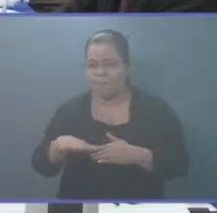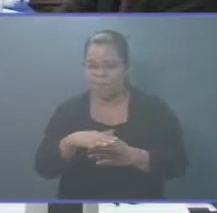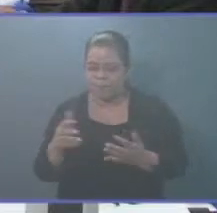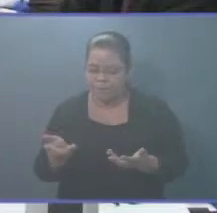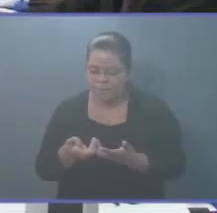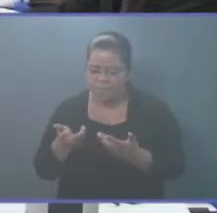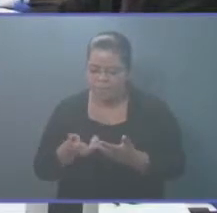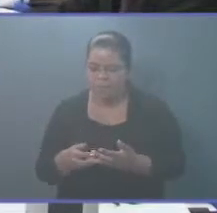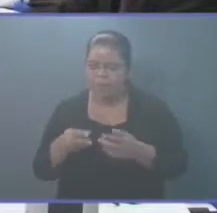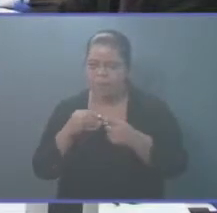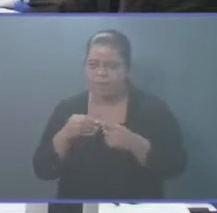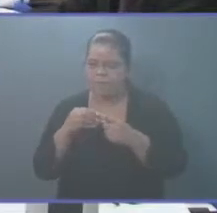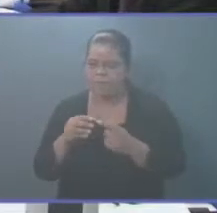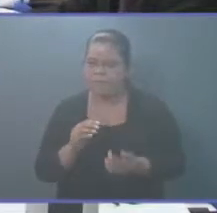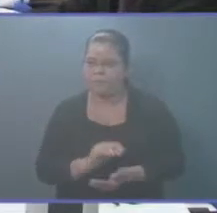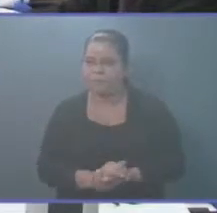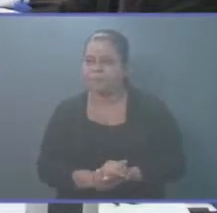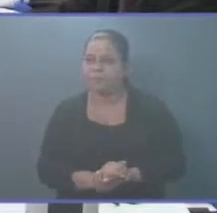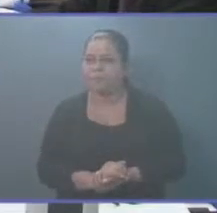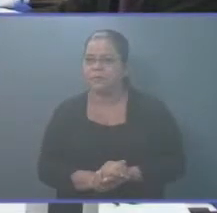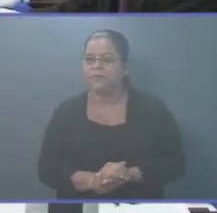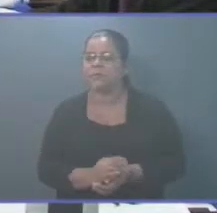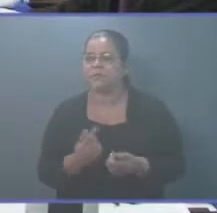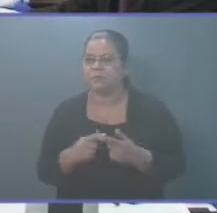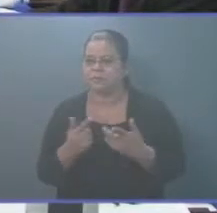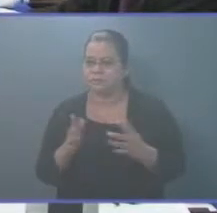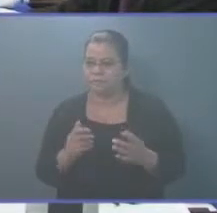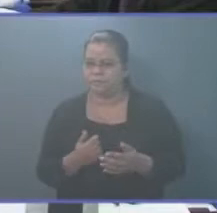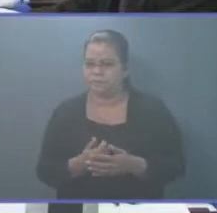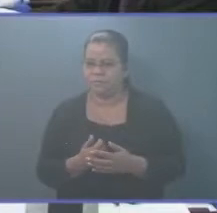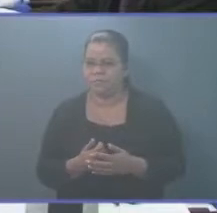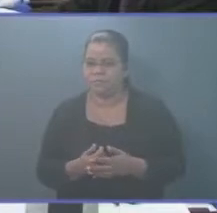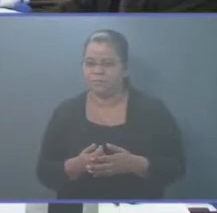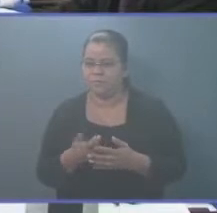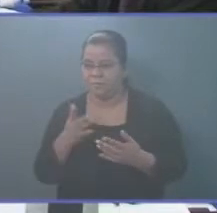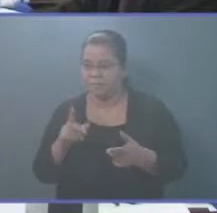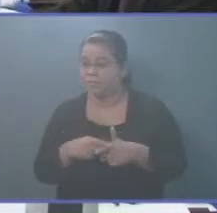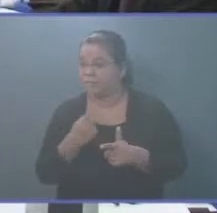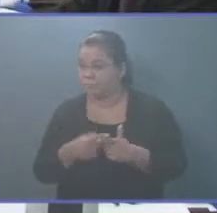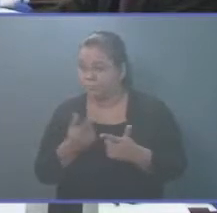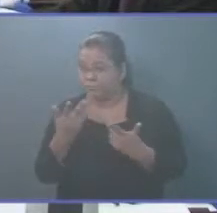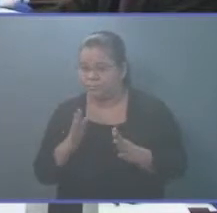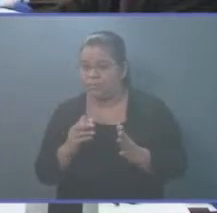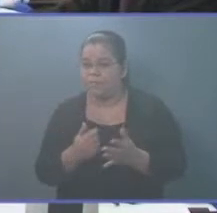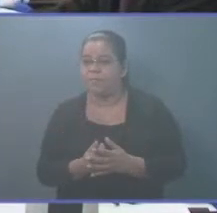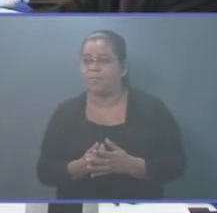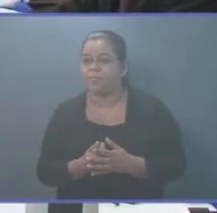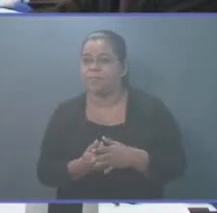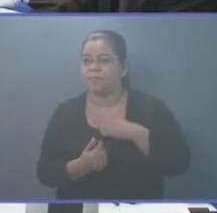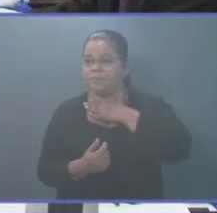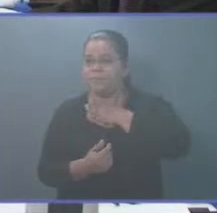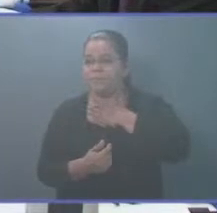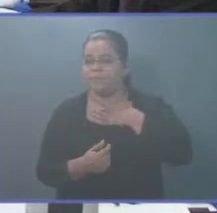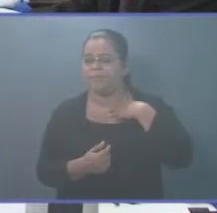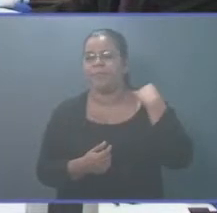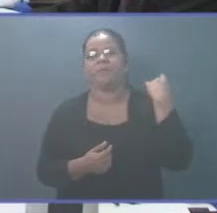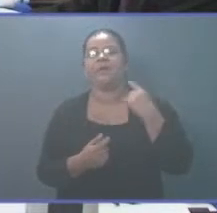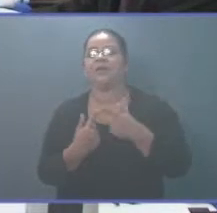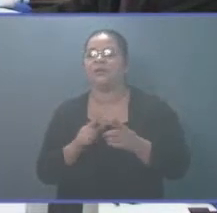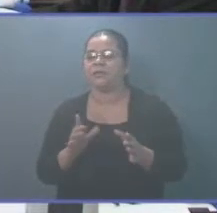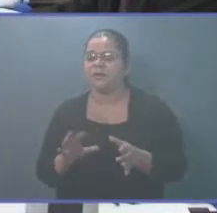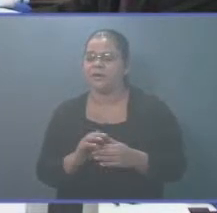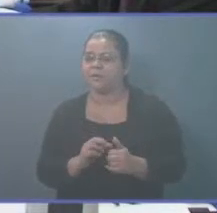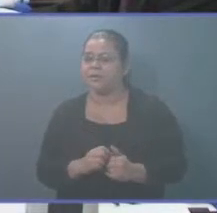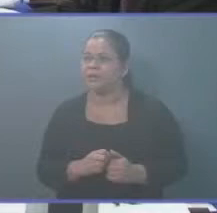investigación especializada contra el delito de tráfico ilegal de personas de la Policía Nacional